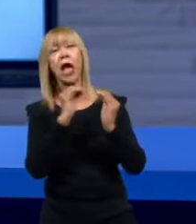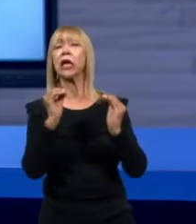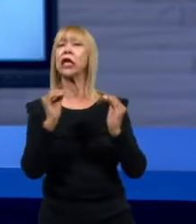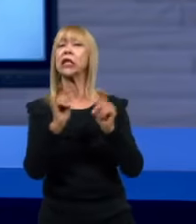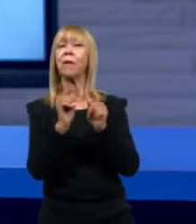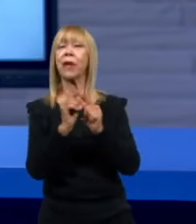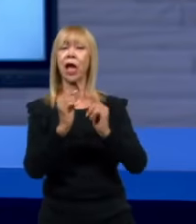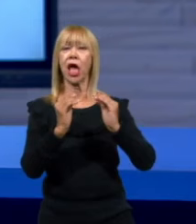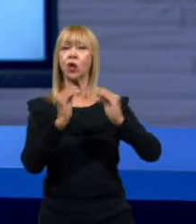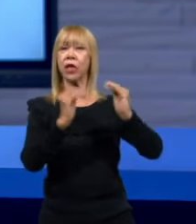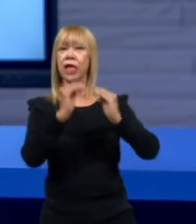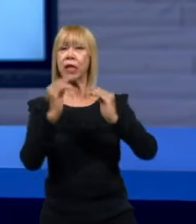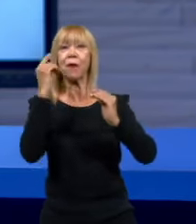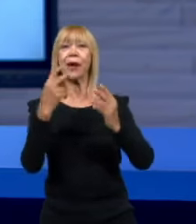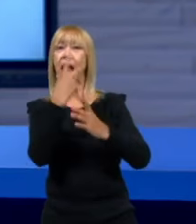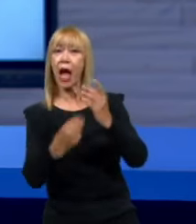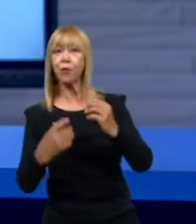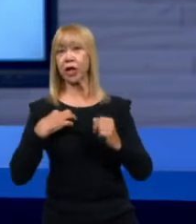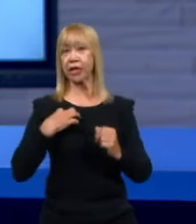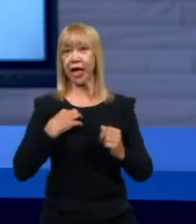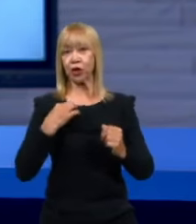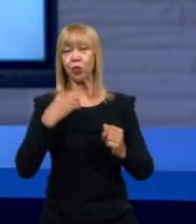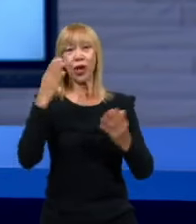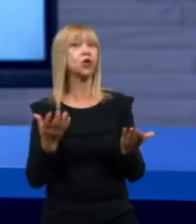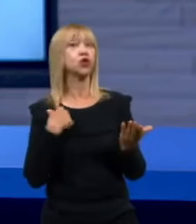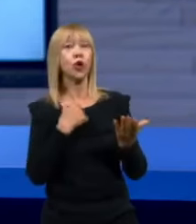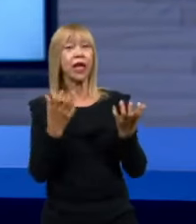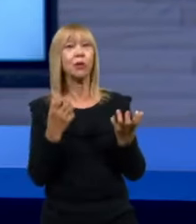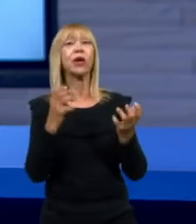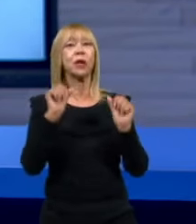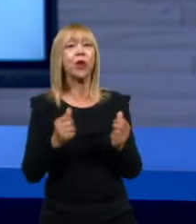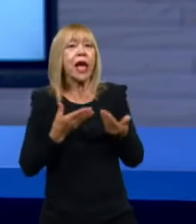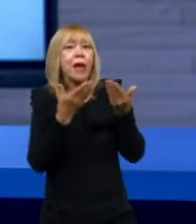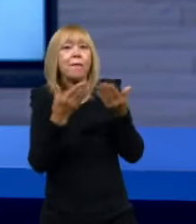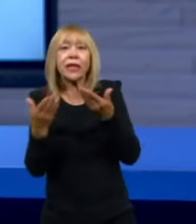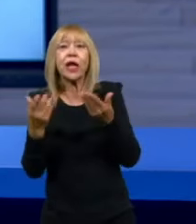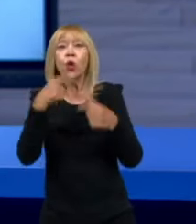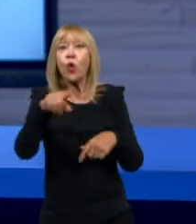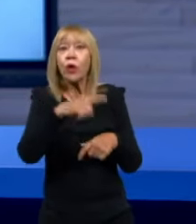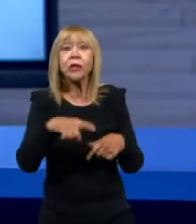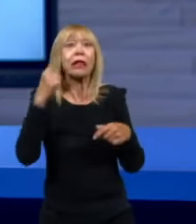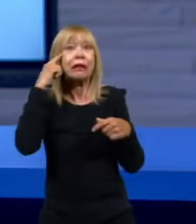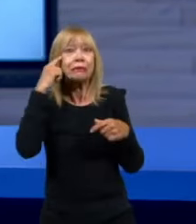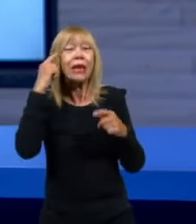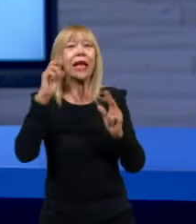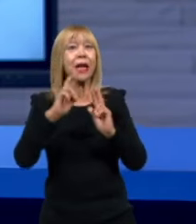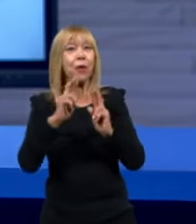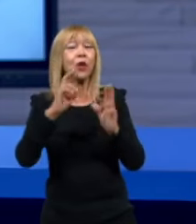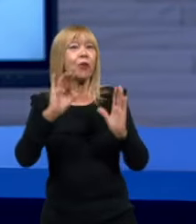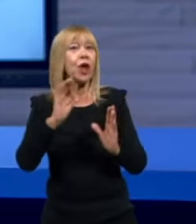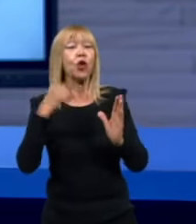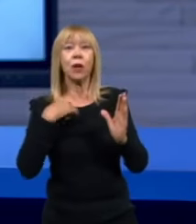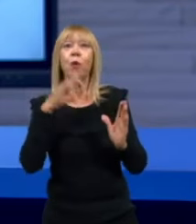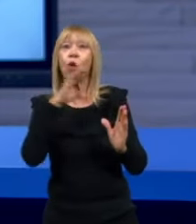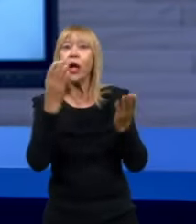todo equitativa para ambos candidatos, porque aquí lo que deseamos es que puedan expresar y ustedes aquilatar las respuestas, porque al fin y al cabo lo que